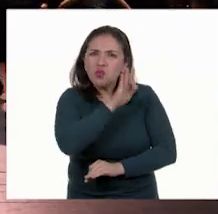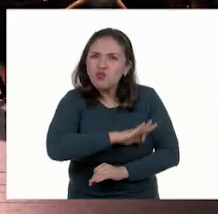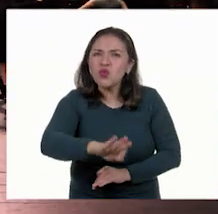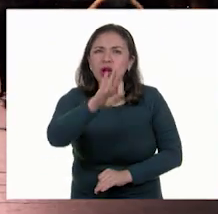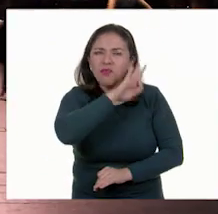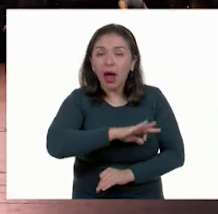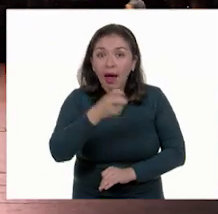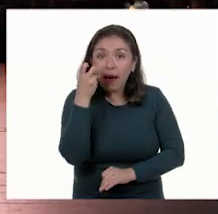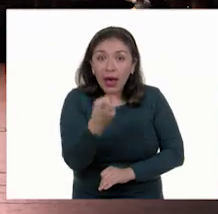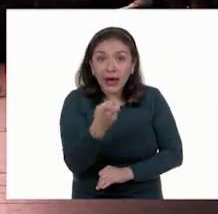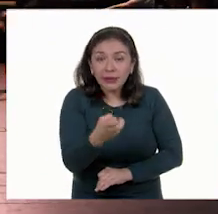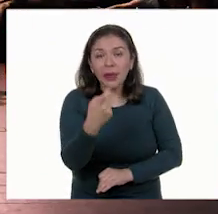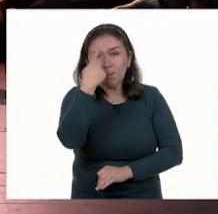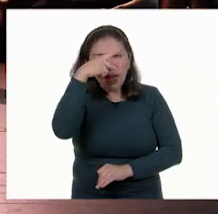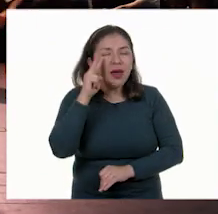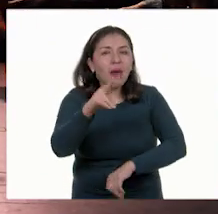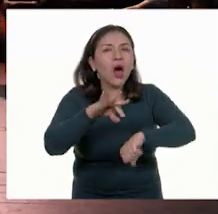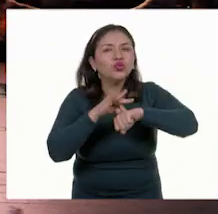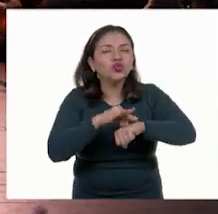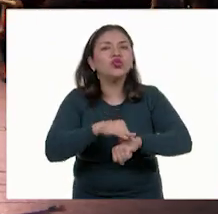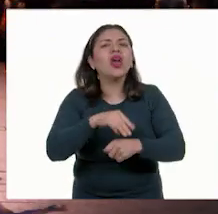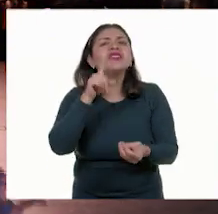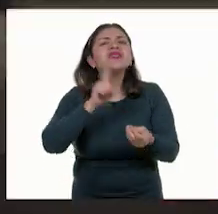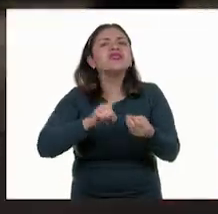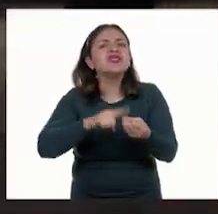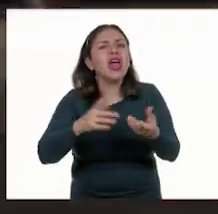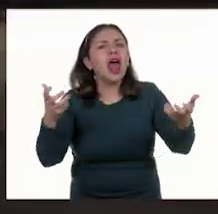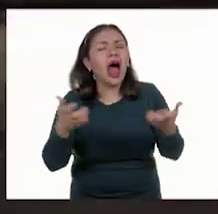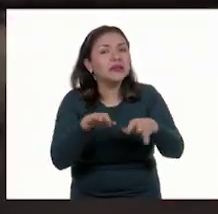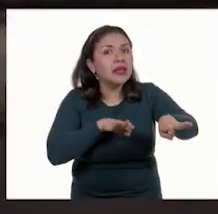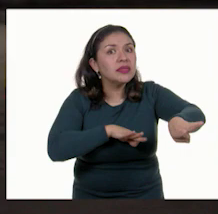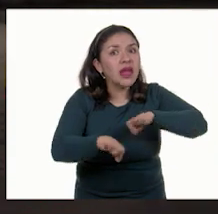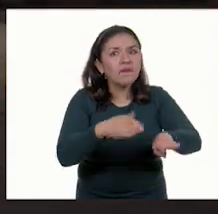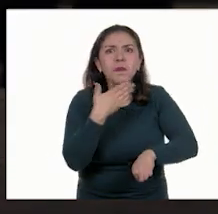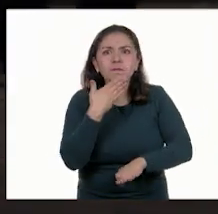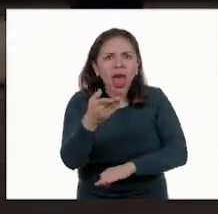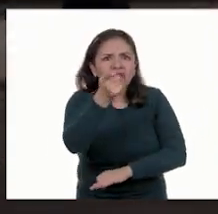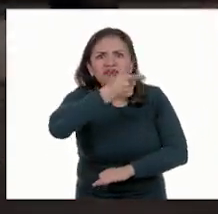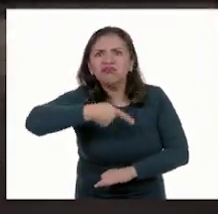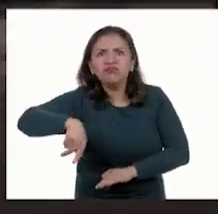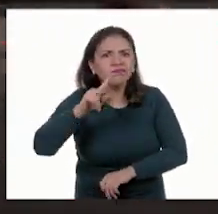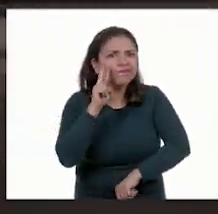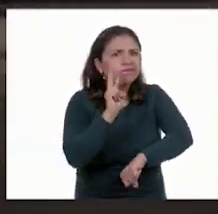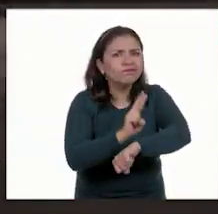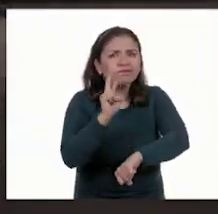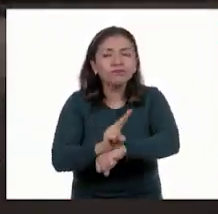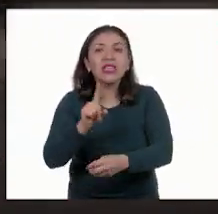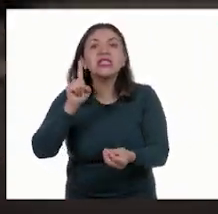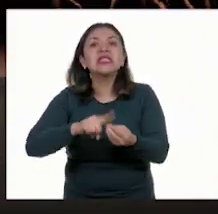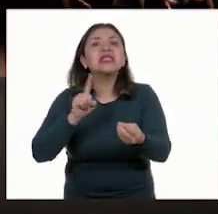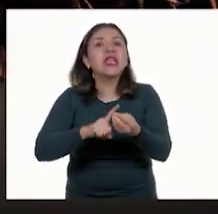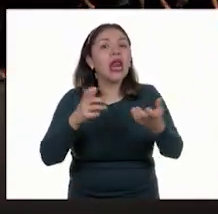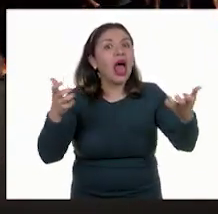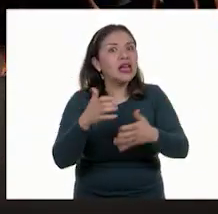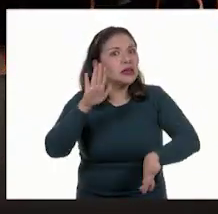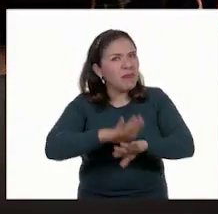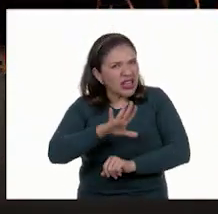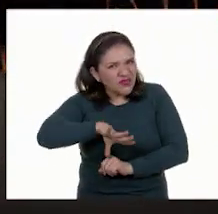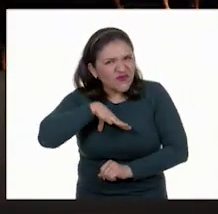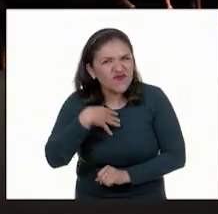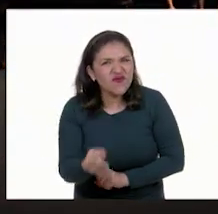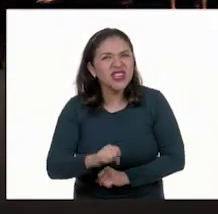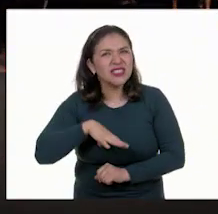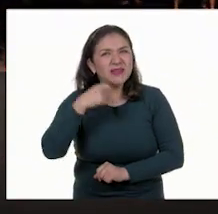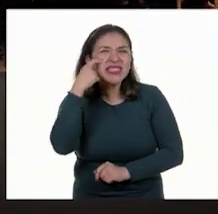¿no? Que ver realmente quién está haciendo el trabajo bien hecho, quién es el que está haciendo un gran esfuerzo